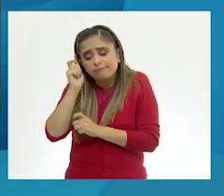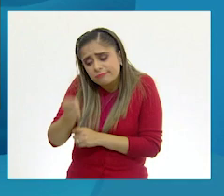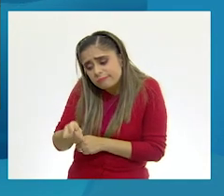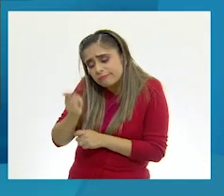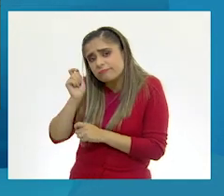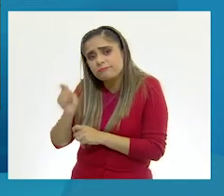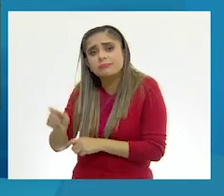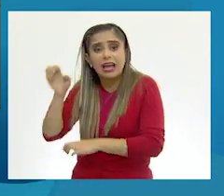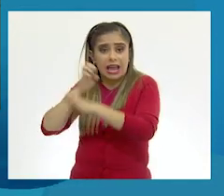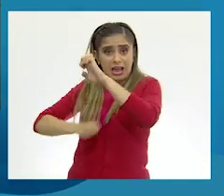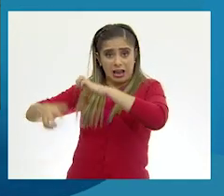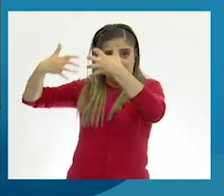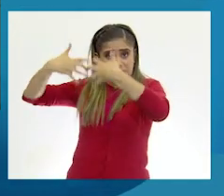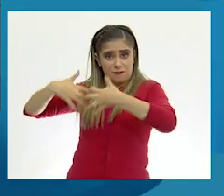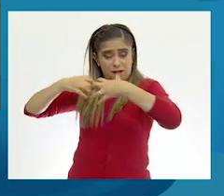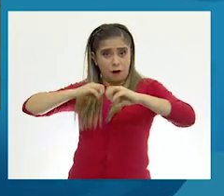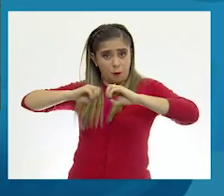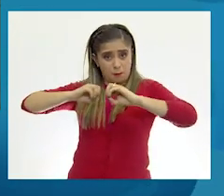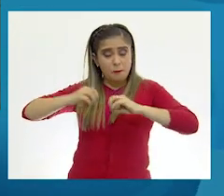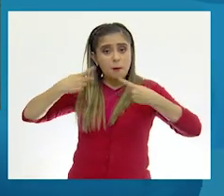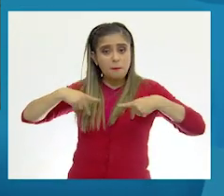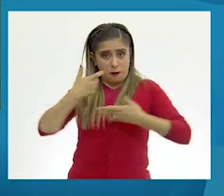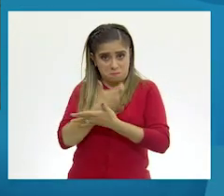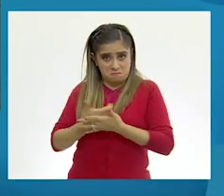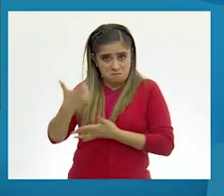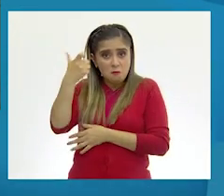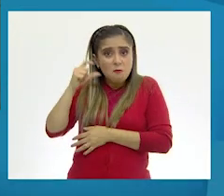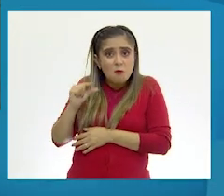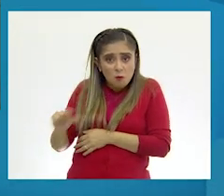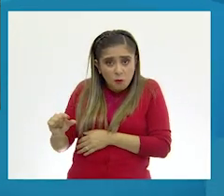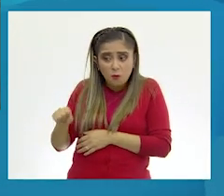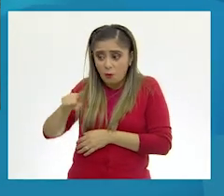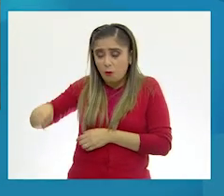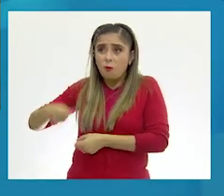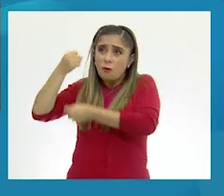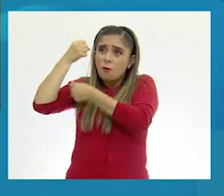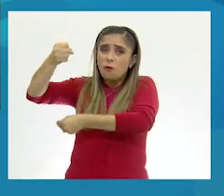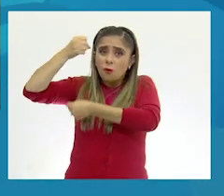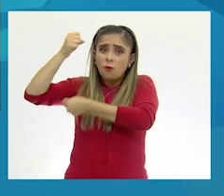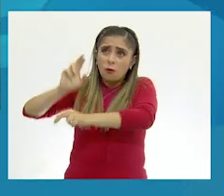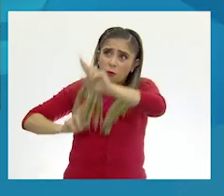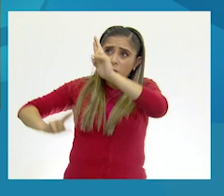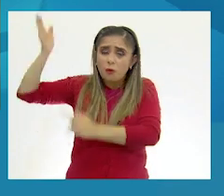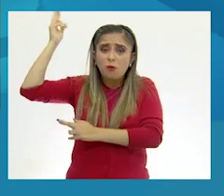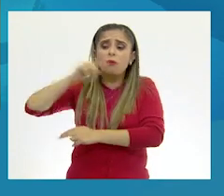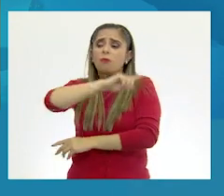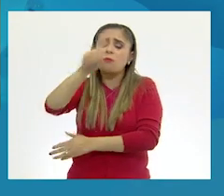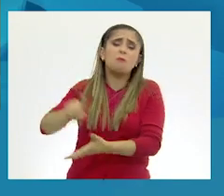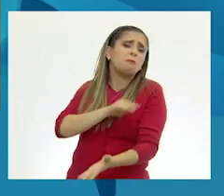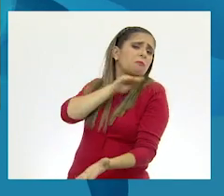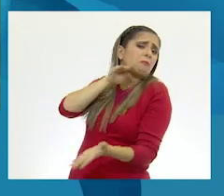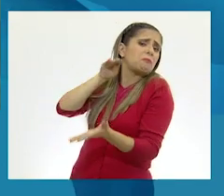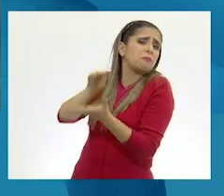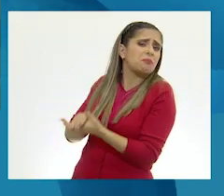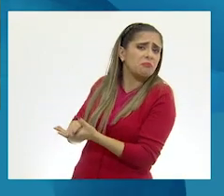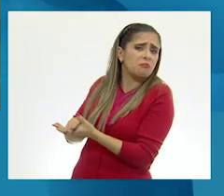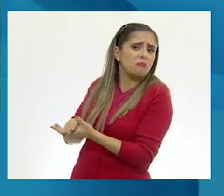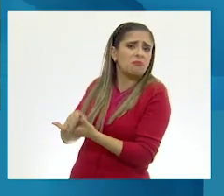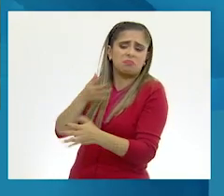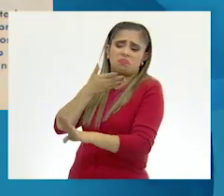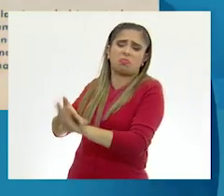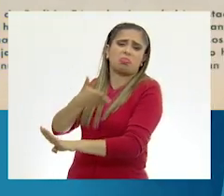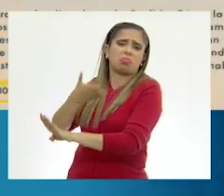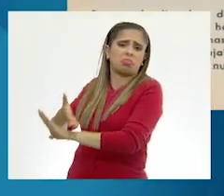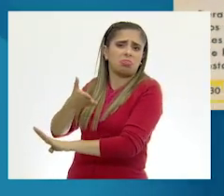trabajaban en malas condiciones y cuando hacían protestas o huelgas casi nunca se les escuchaba y a veces eran